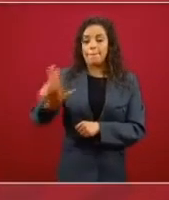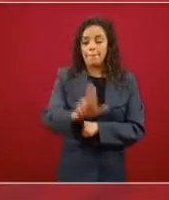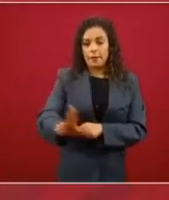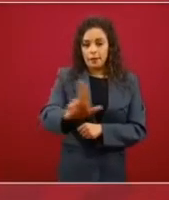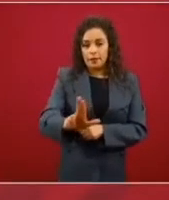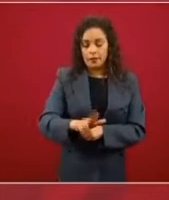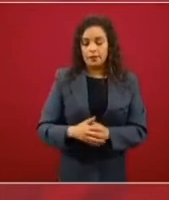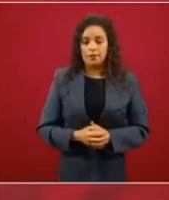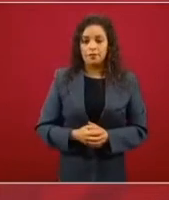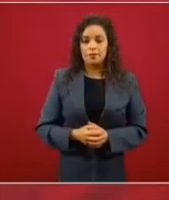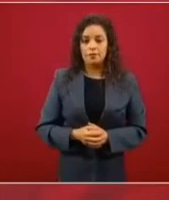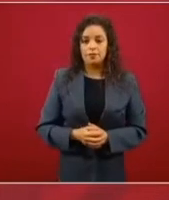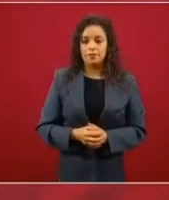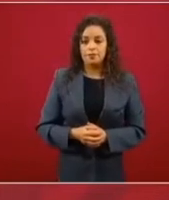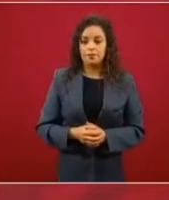Ese mismo día